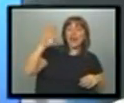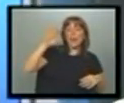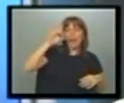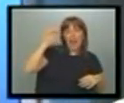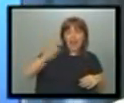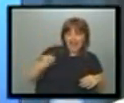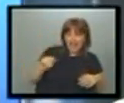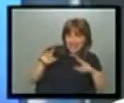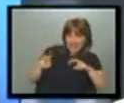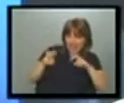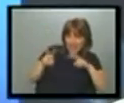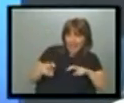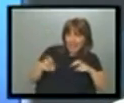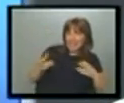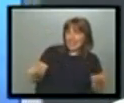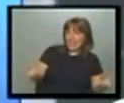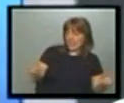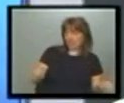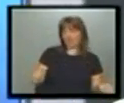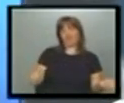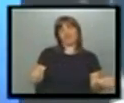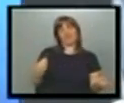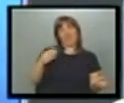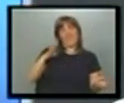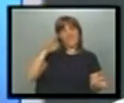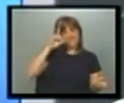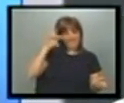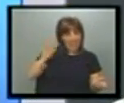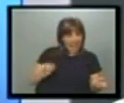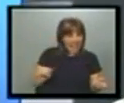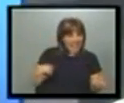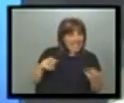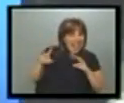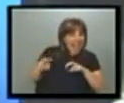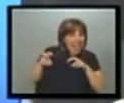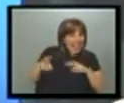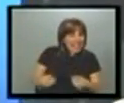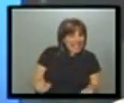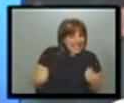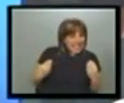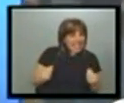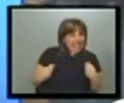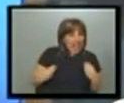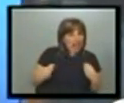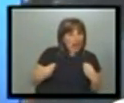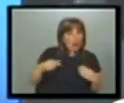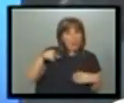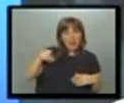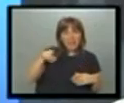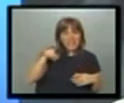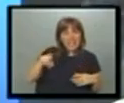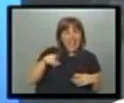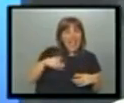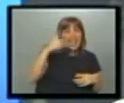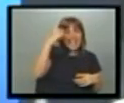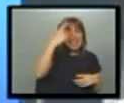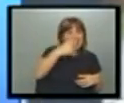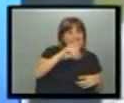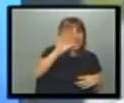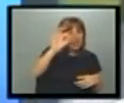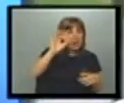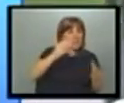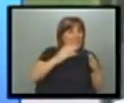se preguntarán, ¿pero Lázaro Báez necesitaba de estos inmuebles después de conocerse que tenía más de 150